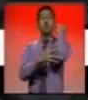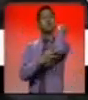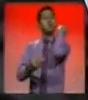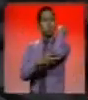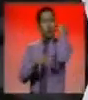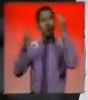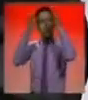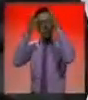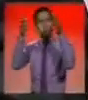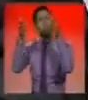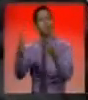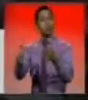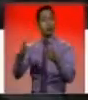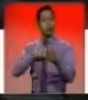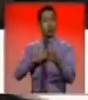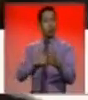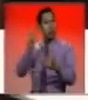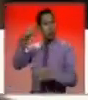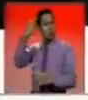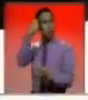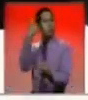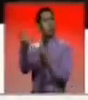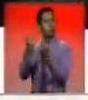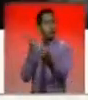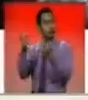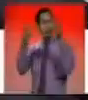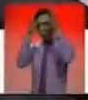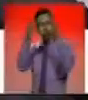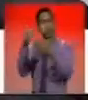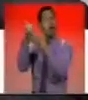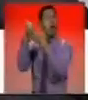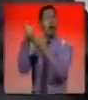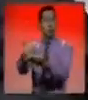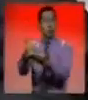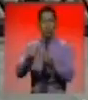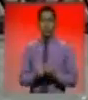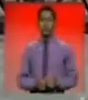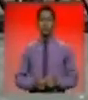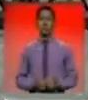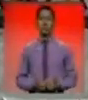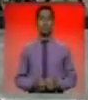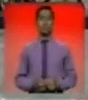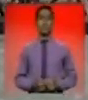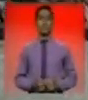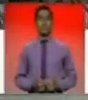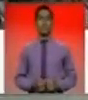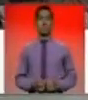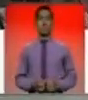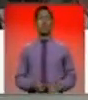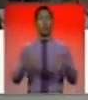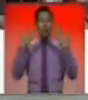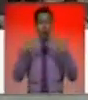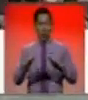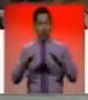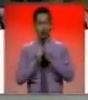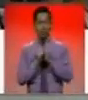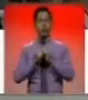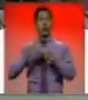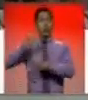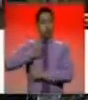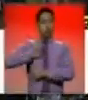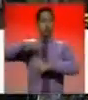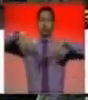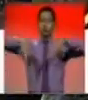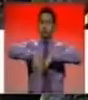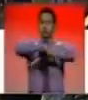A ellos está dirigido el plan Toda una Vida. Luego de la ceremonia castrense en el Monumento a los